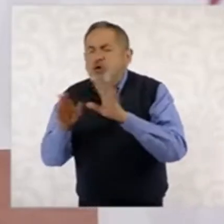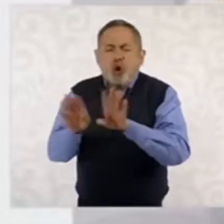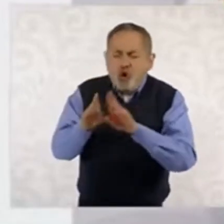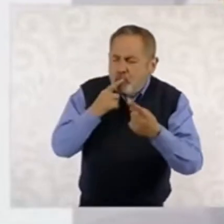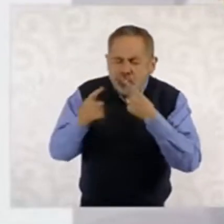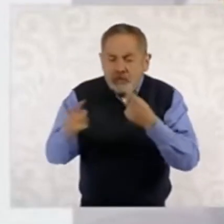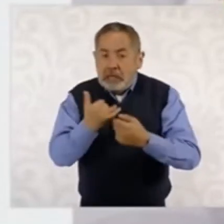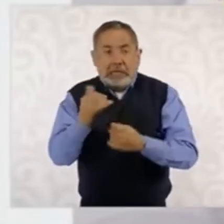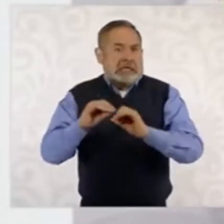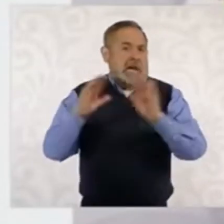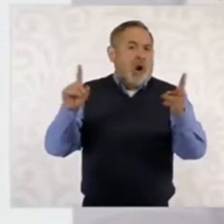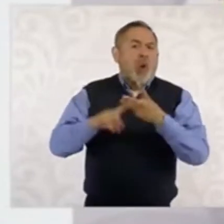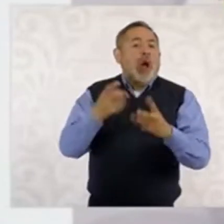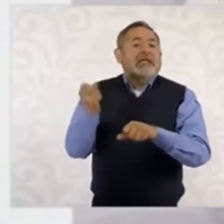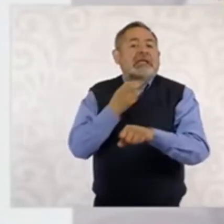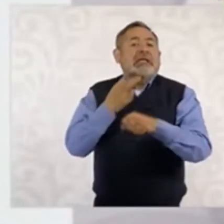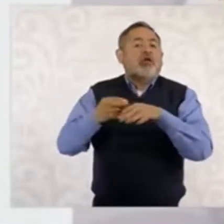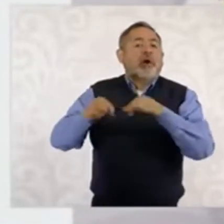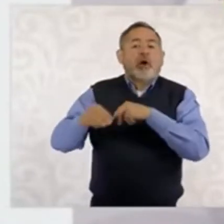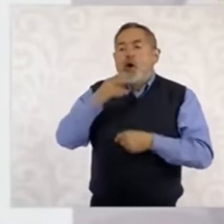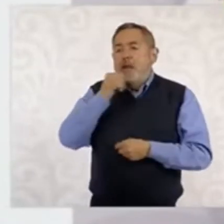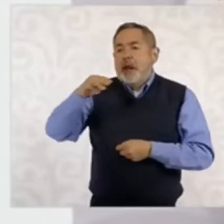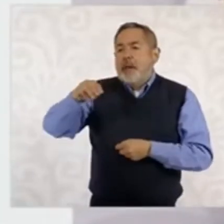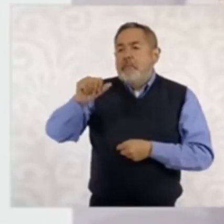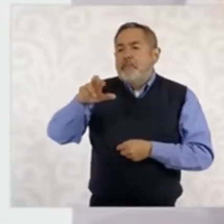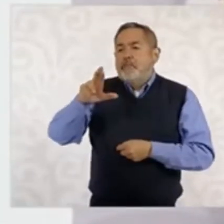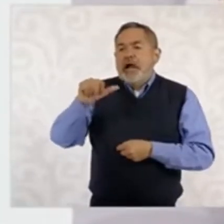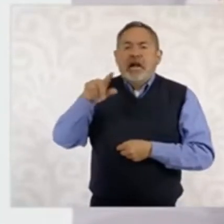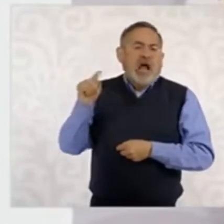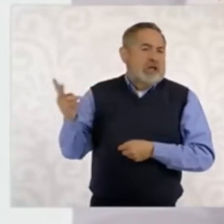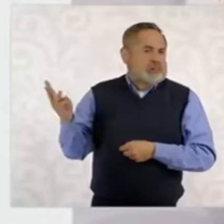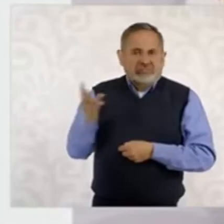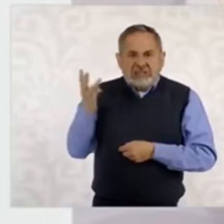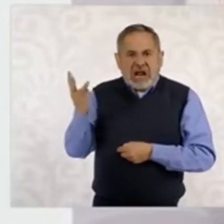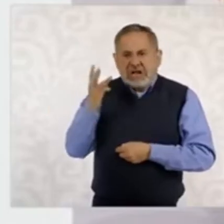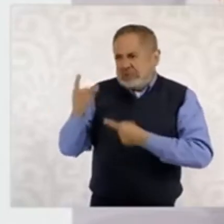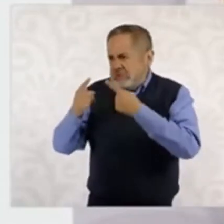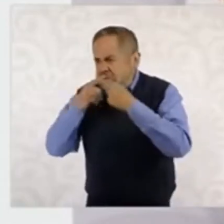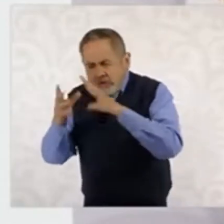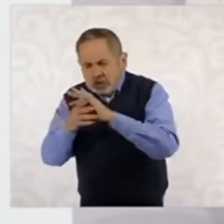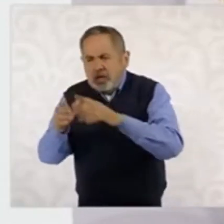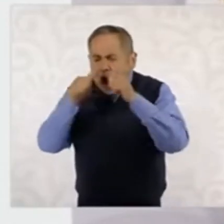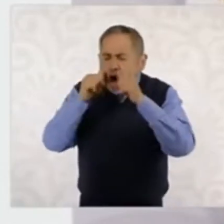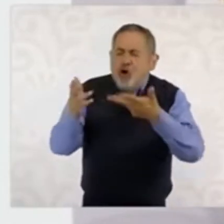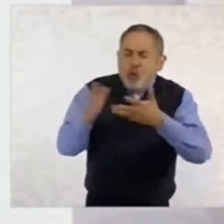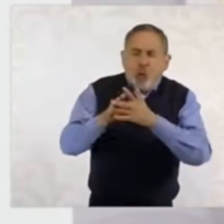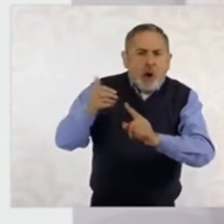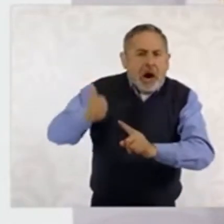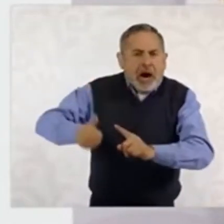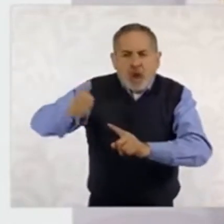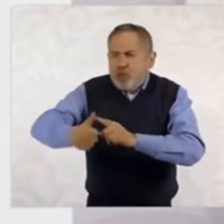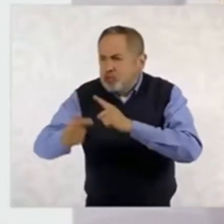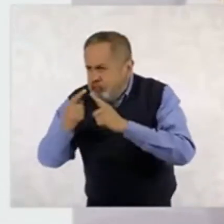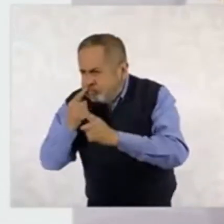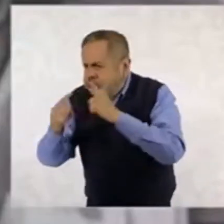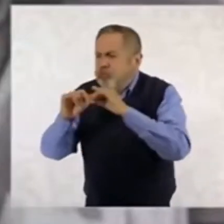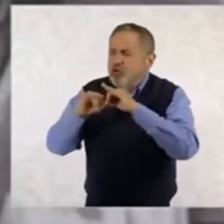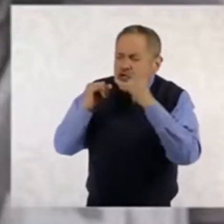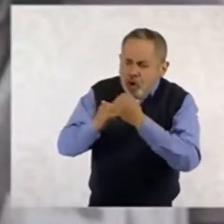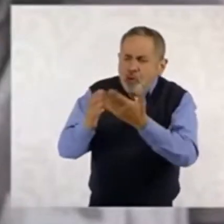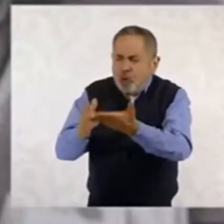del secretario del Trabajo, Marat Bolaños. Su disposición a escuchar, a dialogar y a